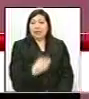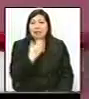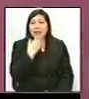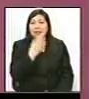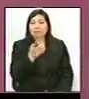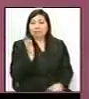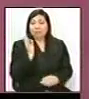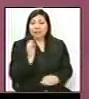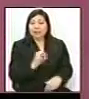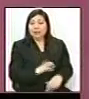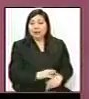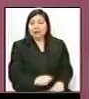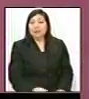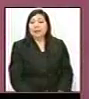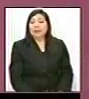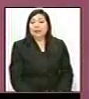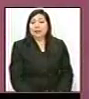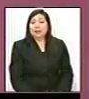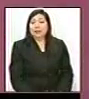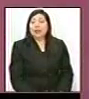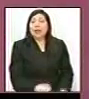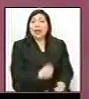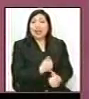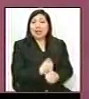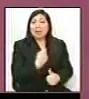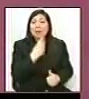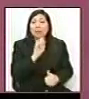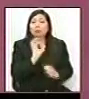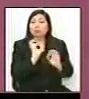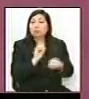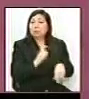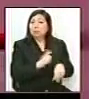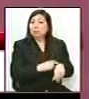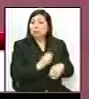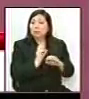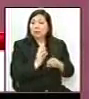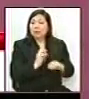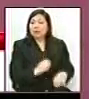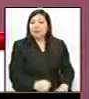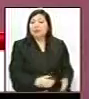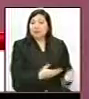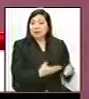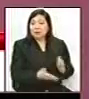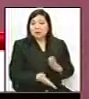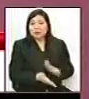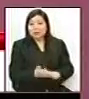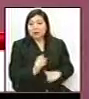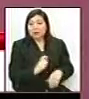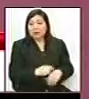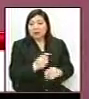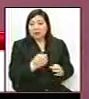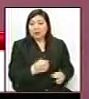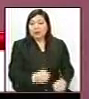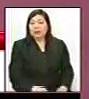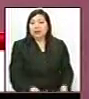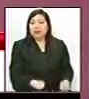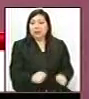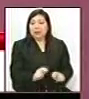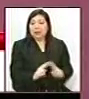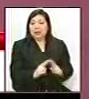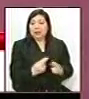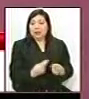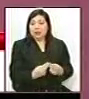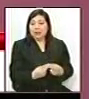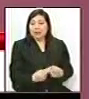la exposición del señor gobernador de Ayacucho por su puntualidad y se le invita a que se retire en el momento que crea oportuno. Se suspende la